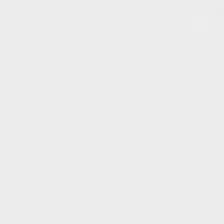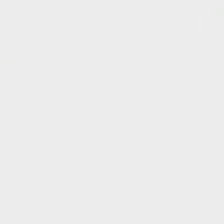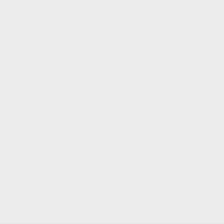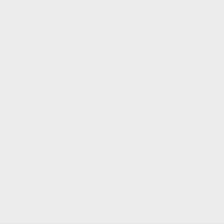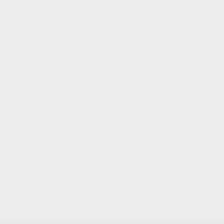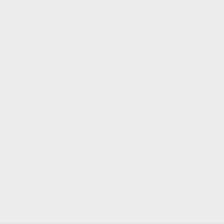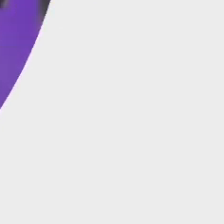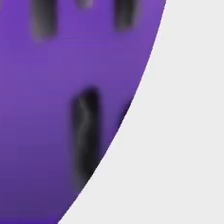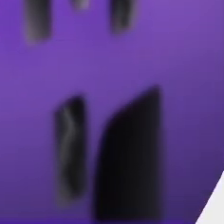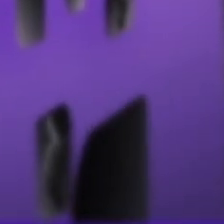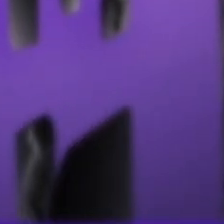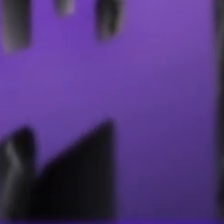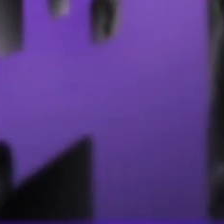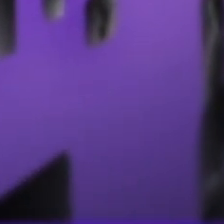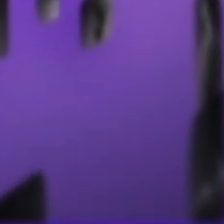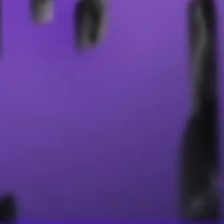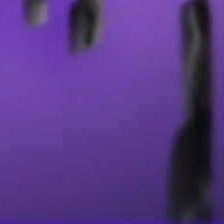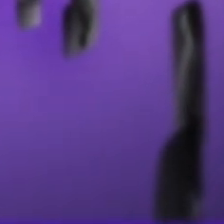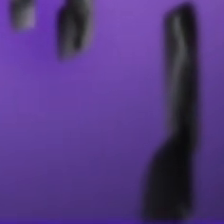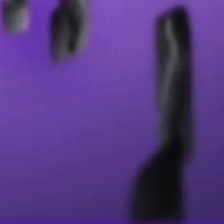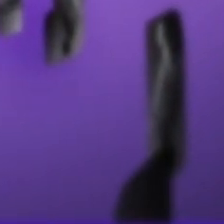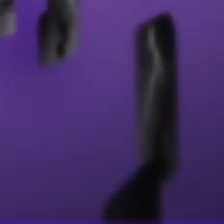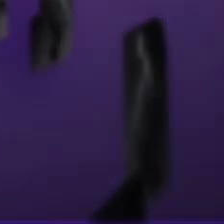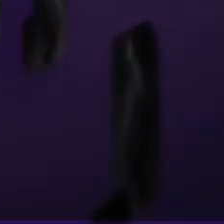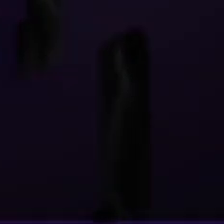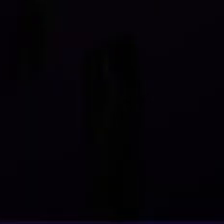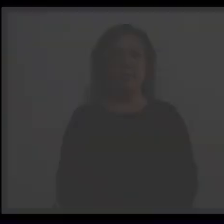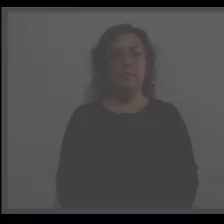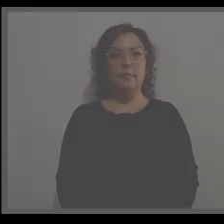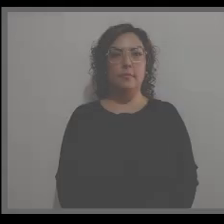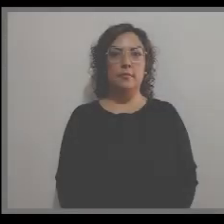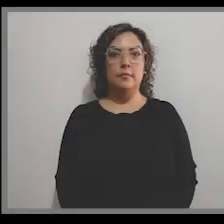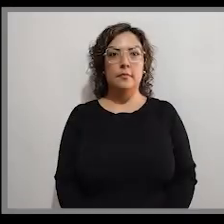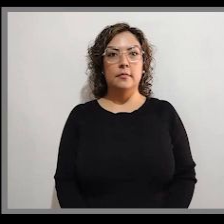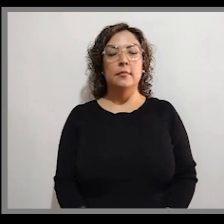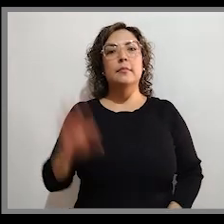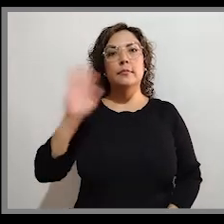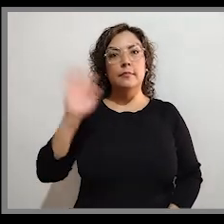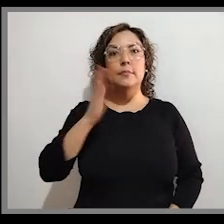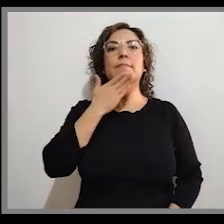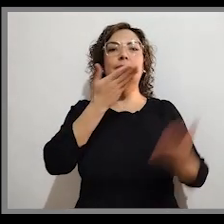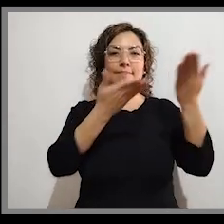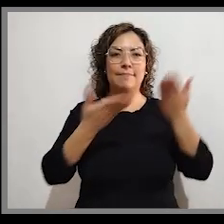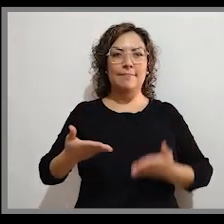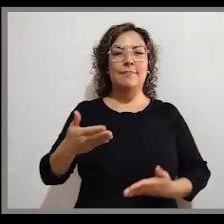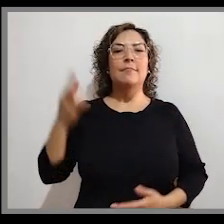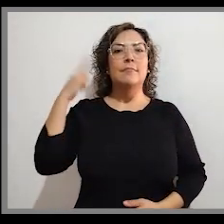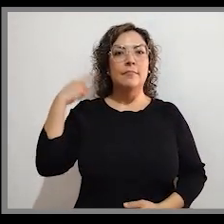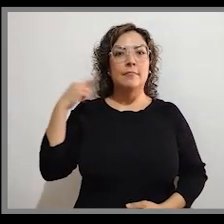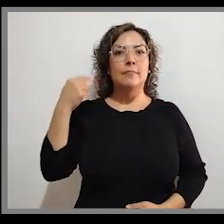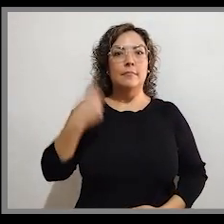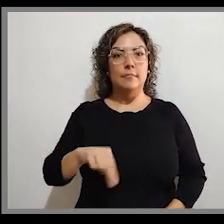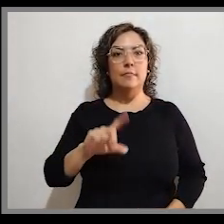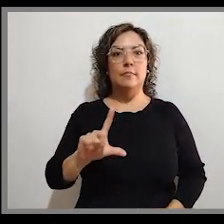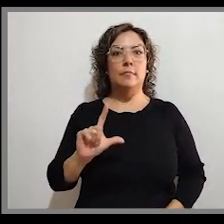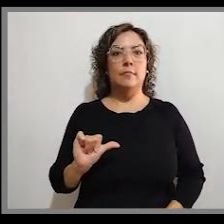Los temas democrático-electorales al alcance de la ciudadanía. Hola, ¿qué tal? Bienvenidos a su programa La Urna,